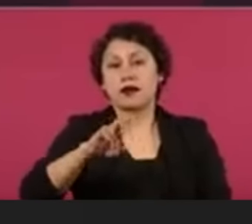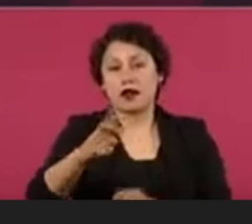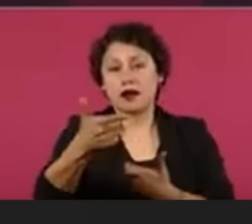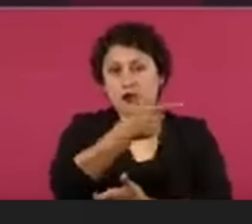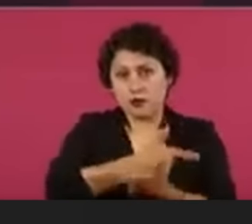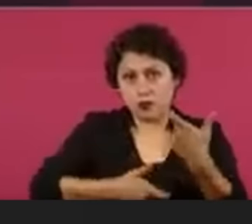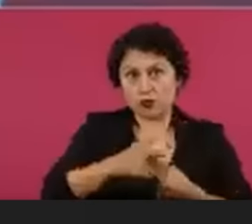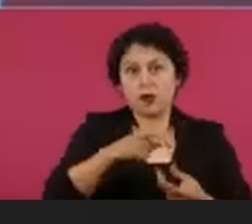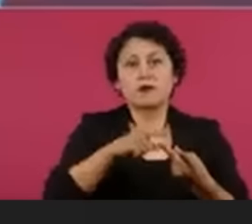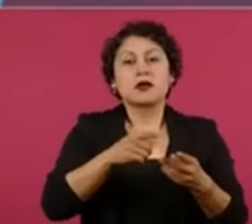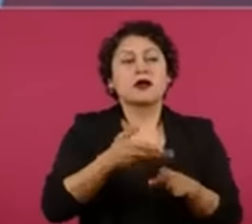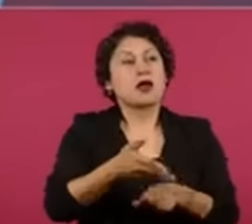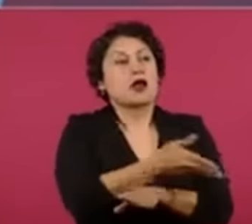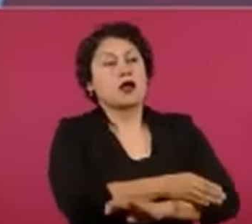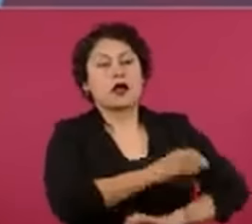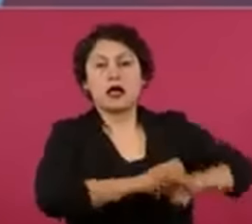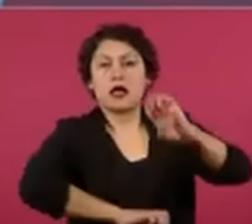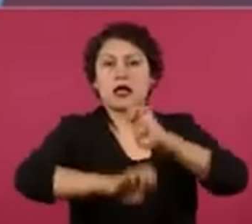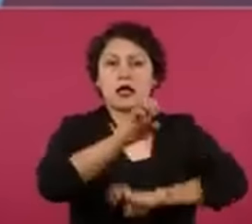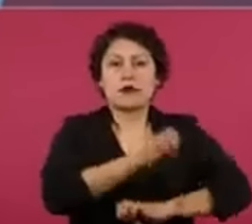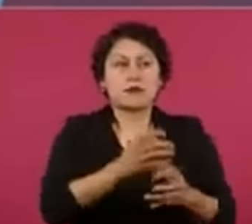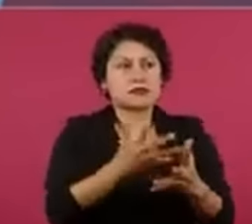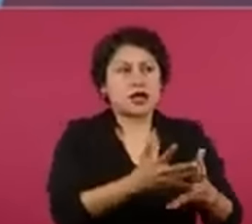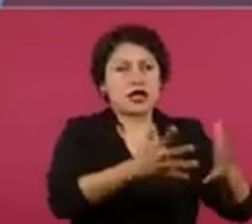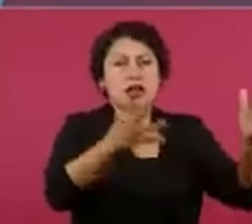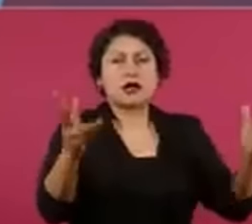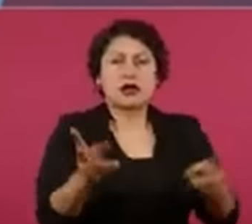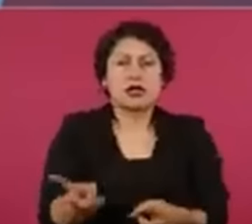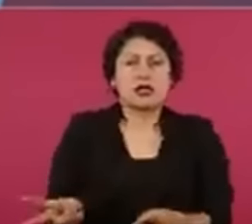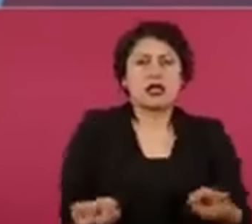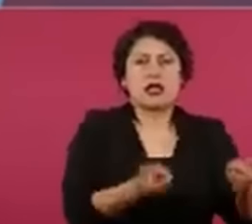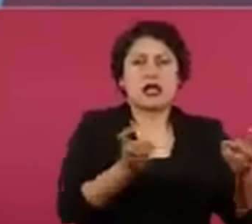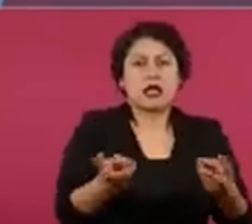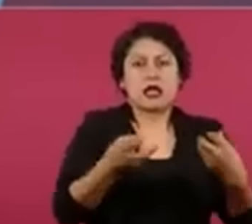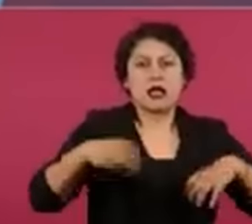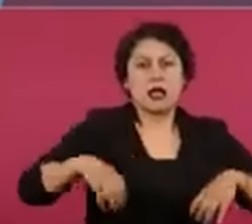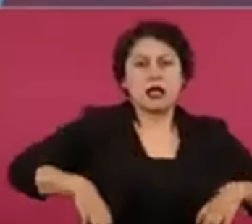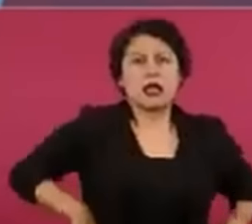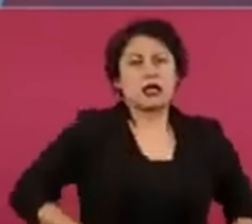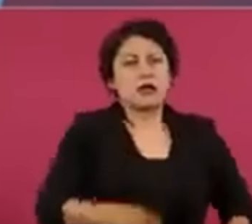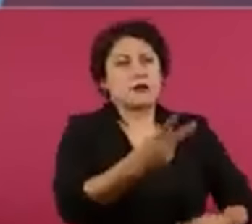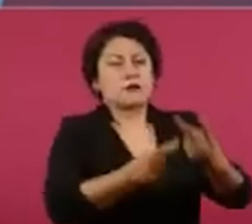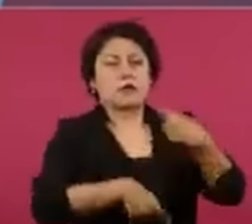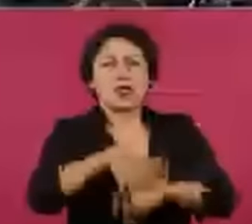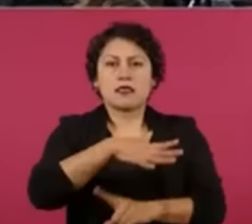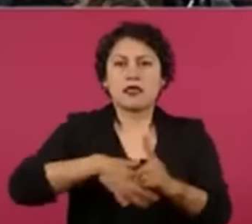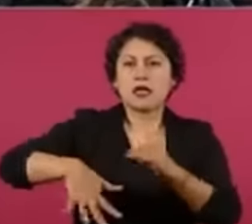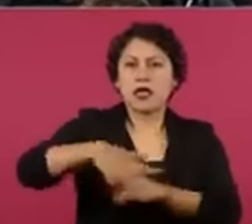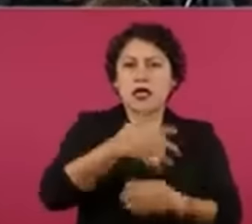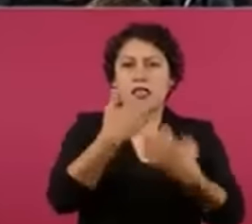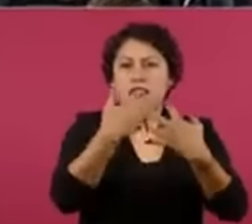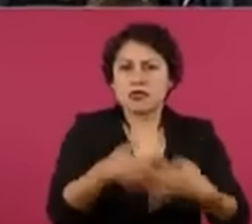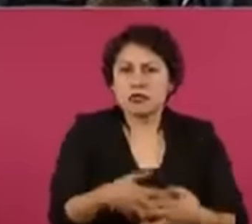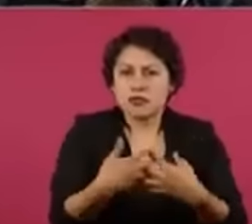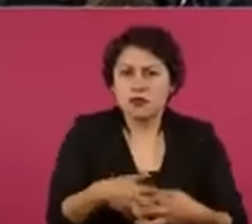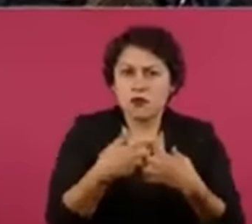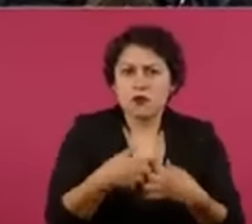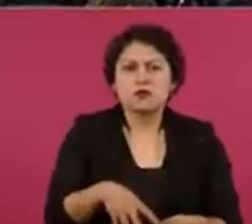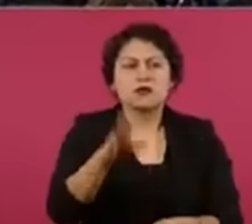parte de las grandes corporaciones, la contaminación asesina de la industria criminal,